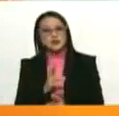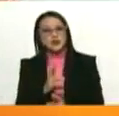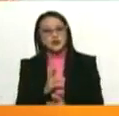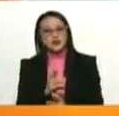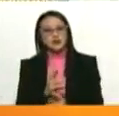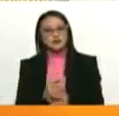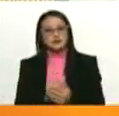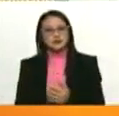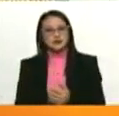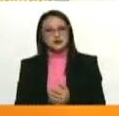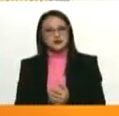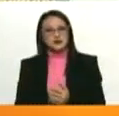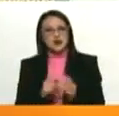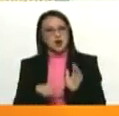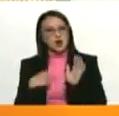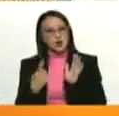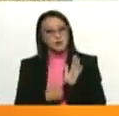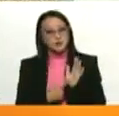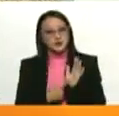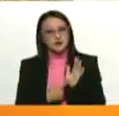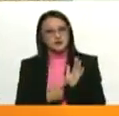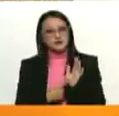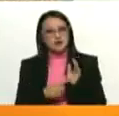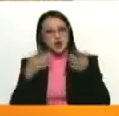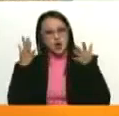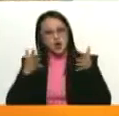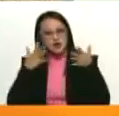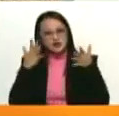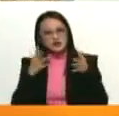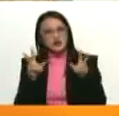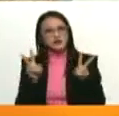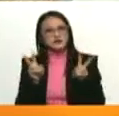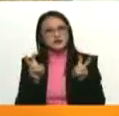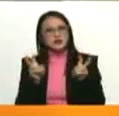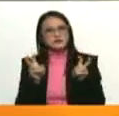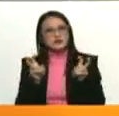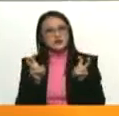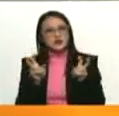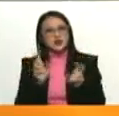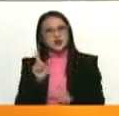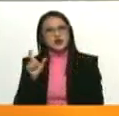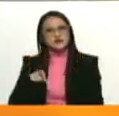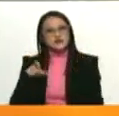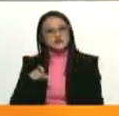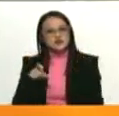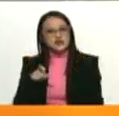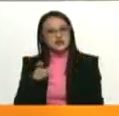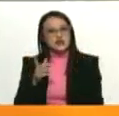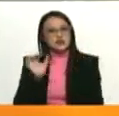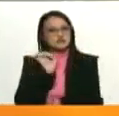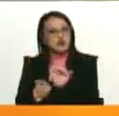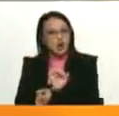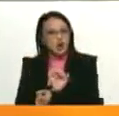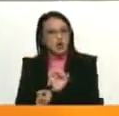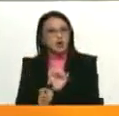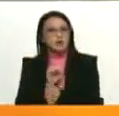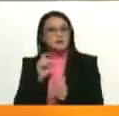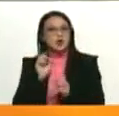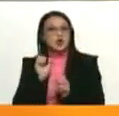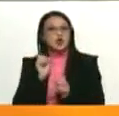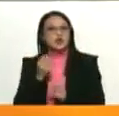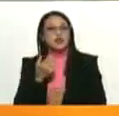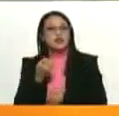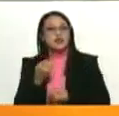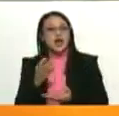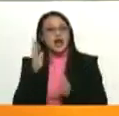forma definitiva, orientar los casos que no ameriten o que no revistan carácter penal, pero dar una